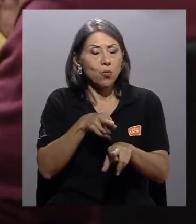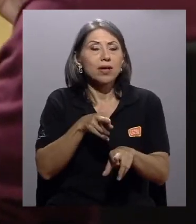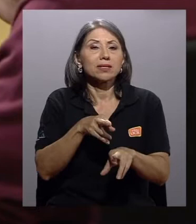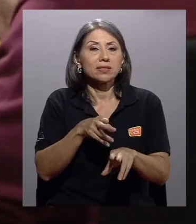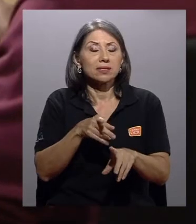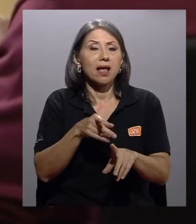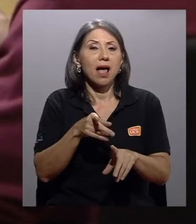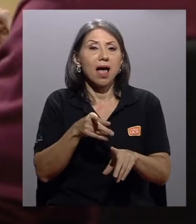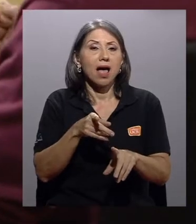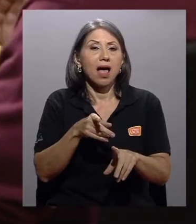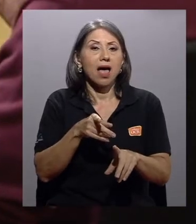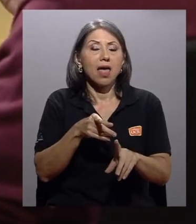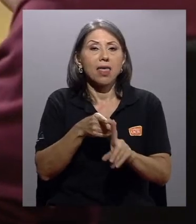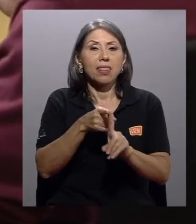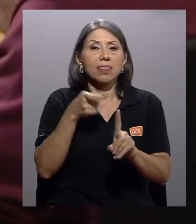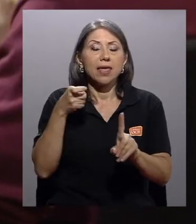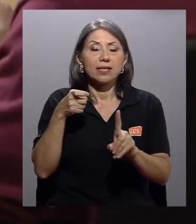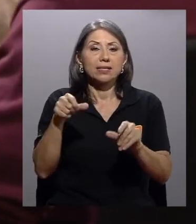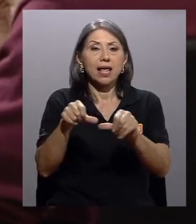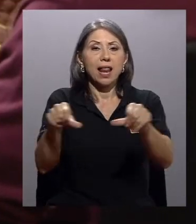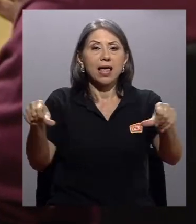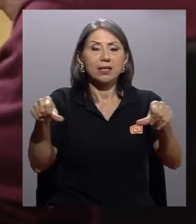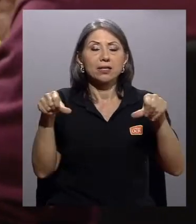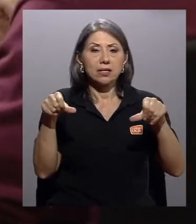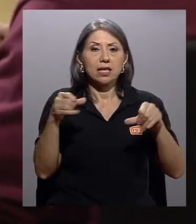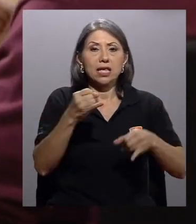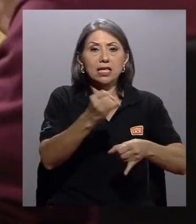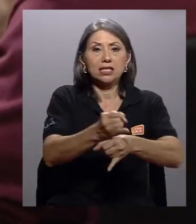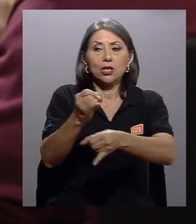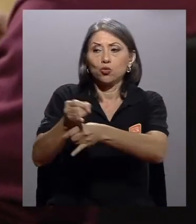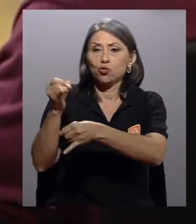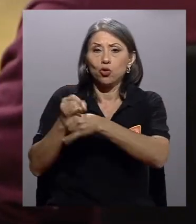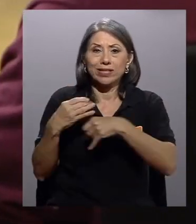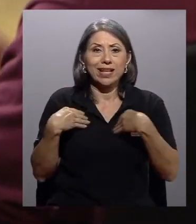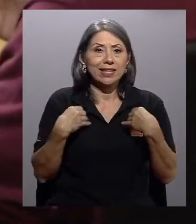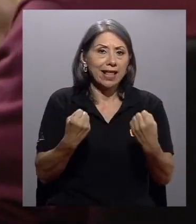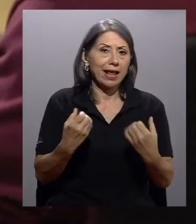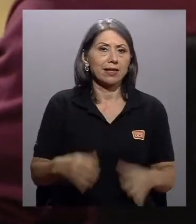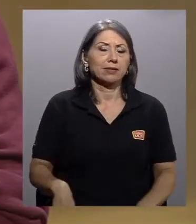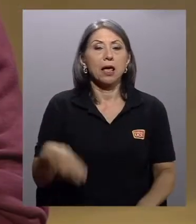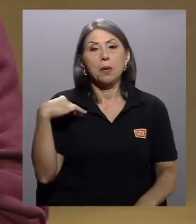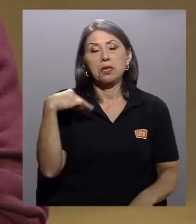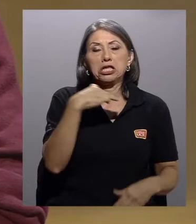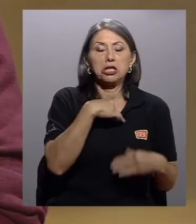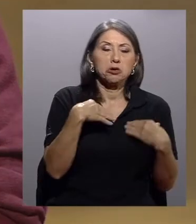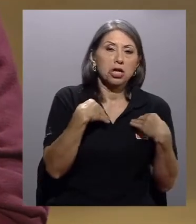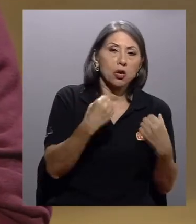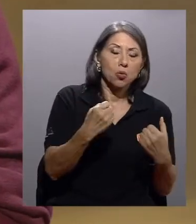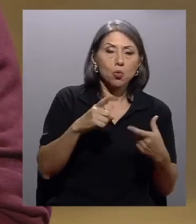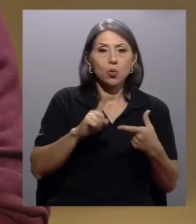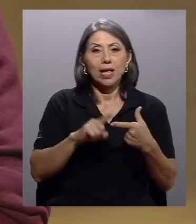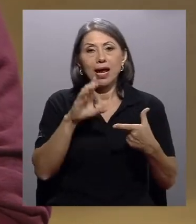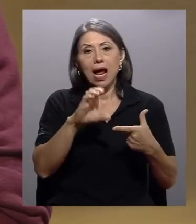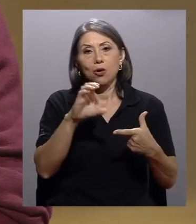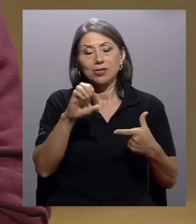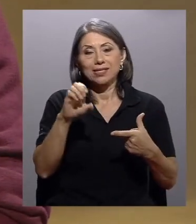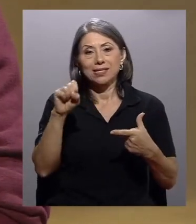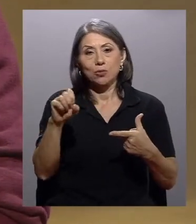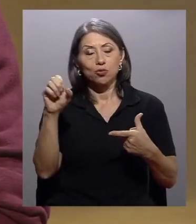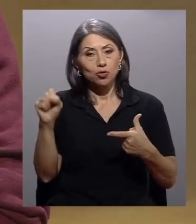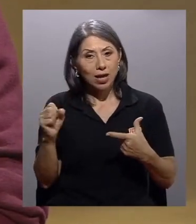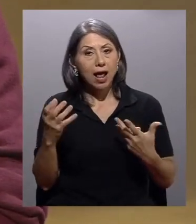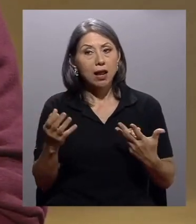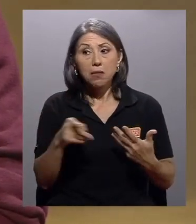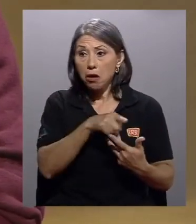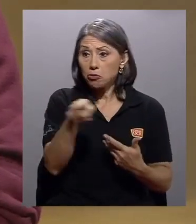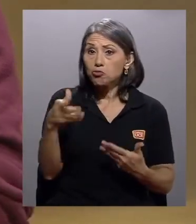respuesta desde la dimensión de las instituciones sanitarias, del Ministerio de Salud, de la Caja Costarricense de Seguro